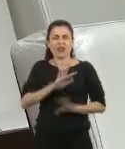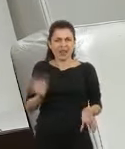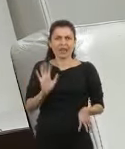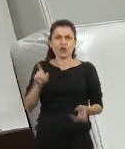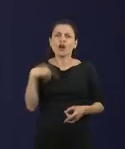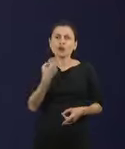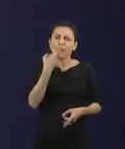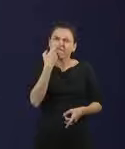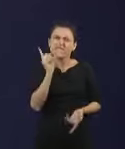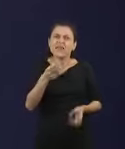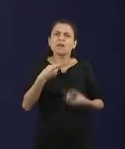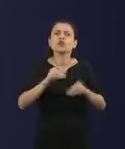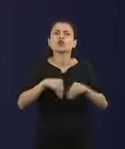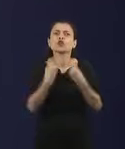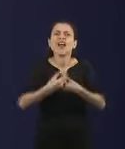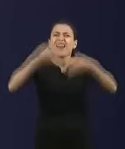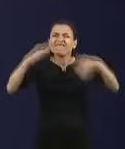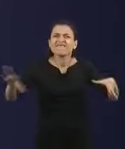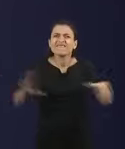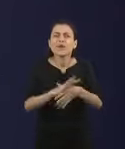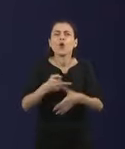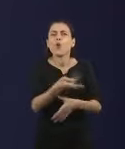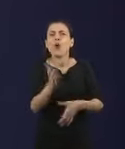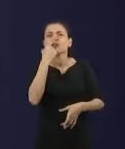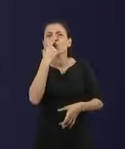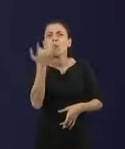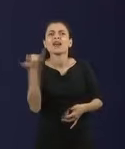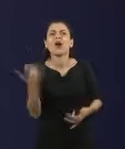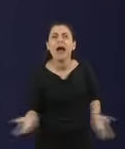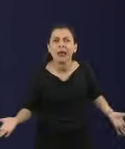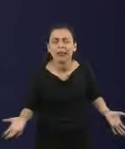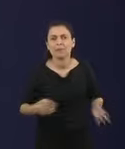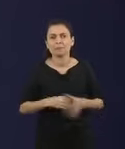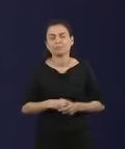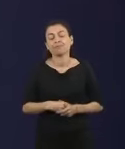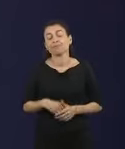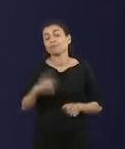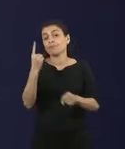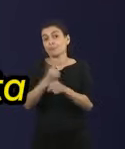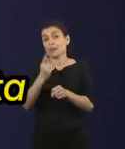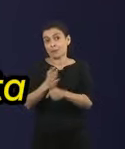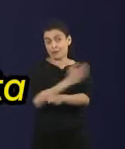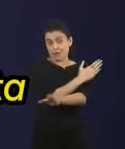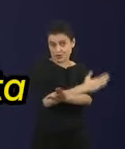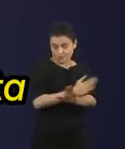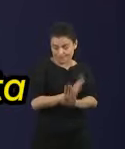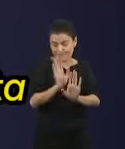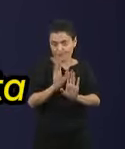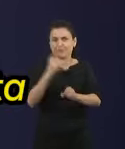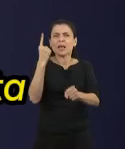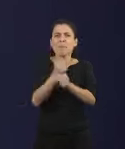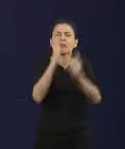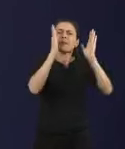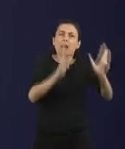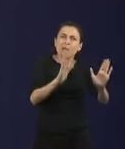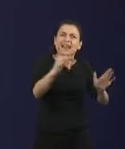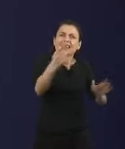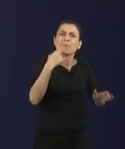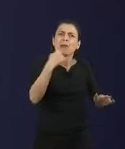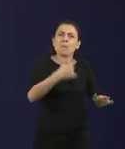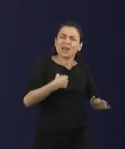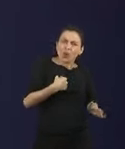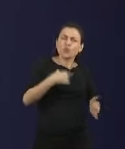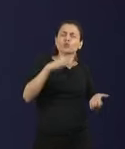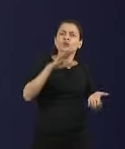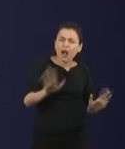Gracias bueno a ver vamos el principio de la prun la primera parte de pregunta